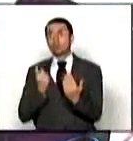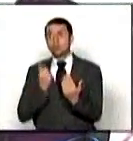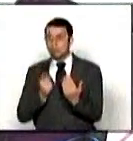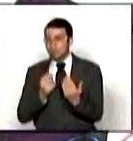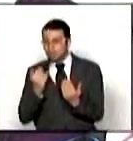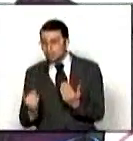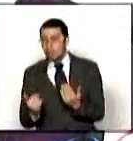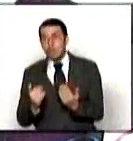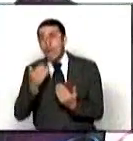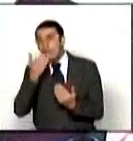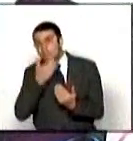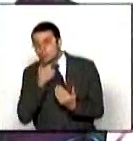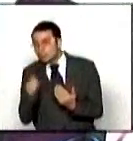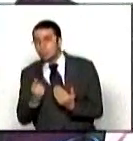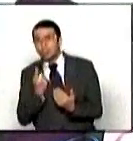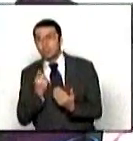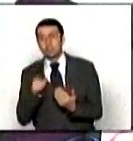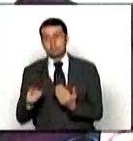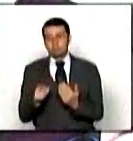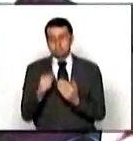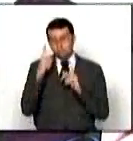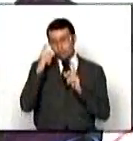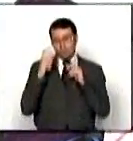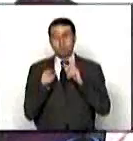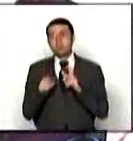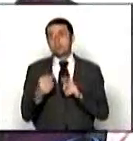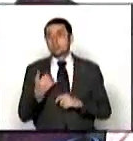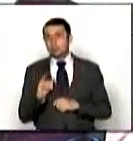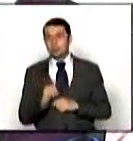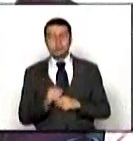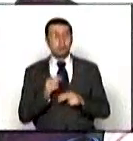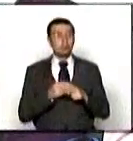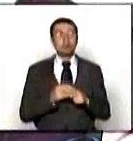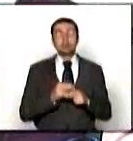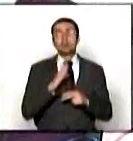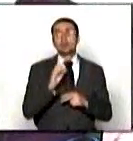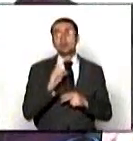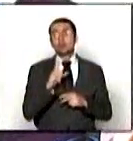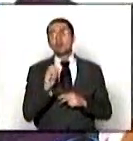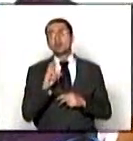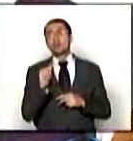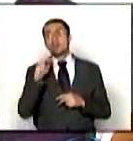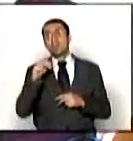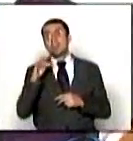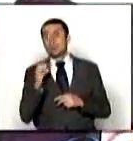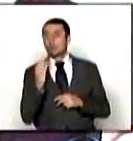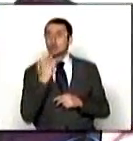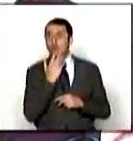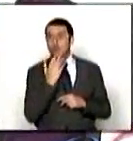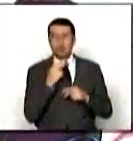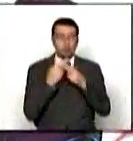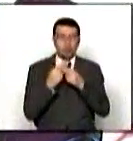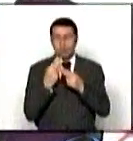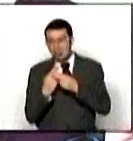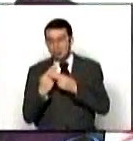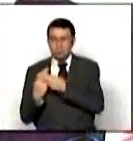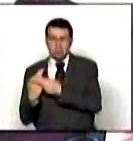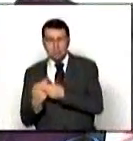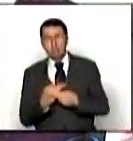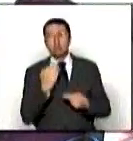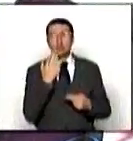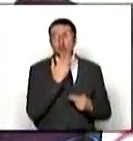foto, porque el resto, eso es colorante E445, colorante EE51, y este tipo de colorantes lo que hacen